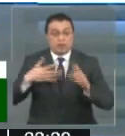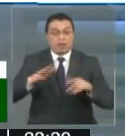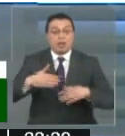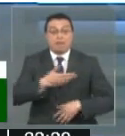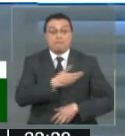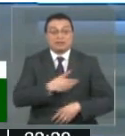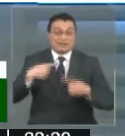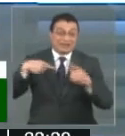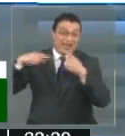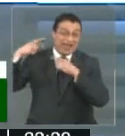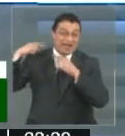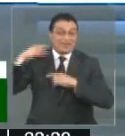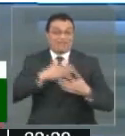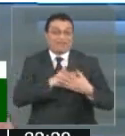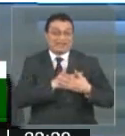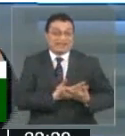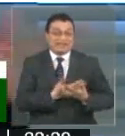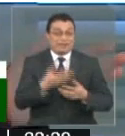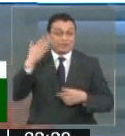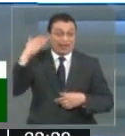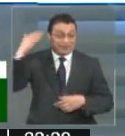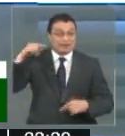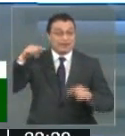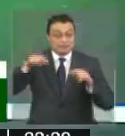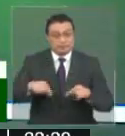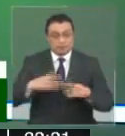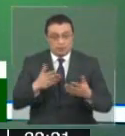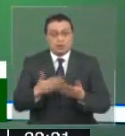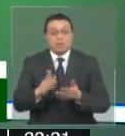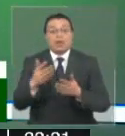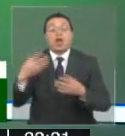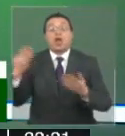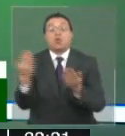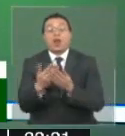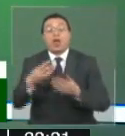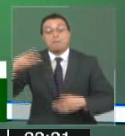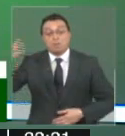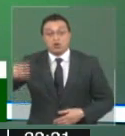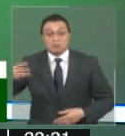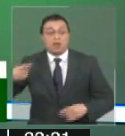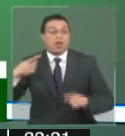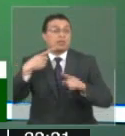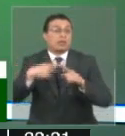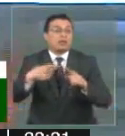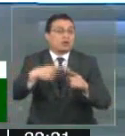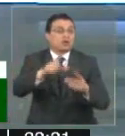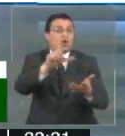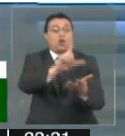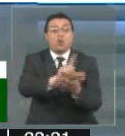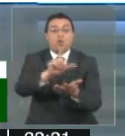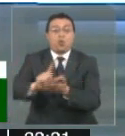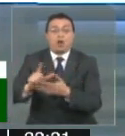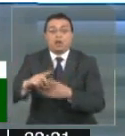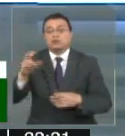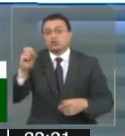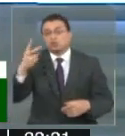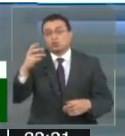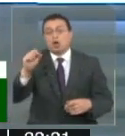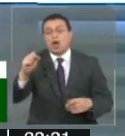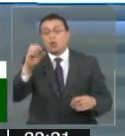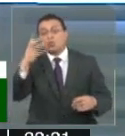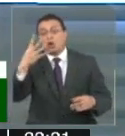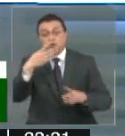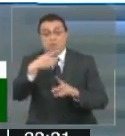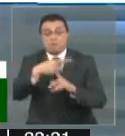anterior de la presidenta Michelle Bachelet. Todos los años viajan de escuelas municipales a distintas, principalmente entre segundo y cuarto